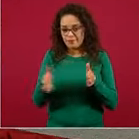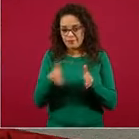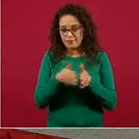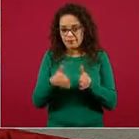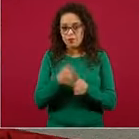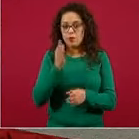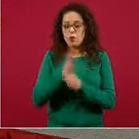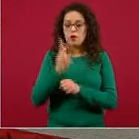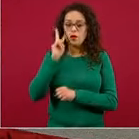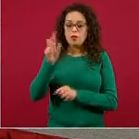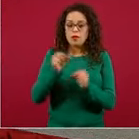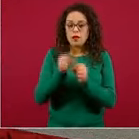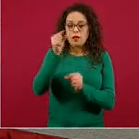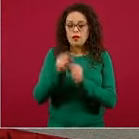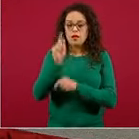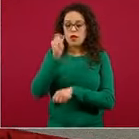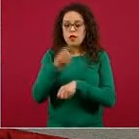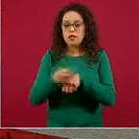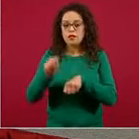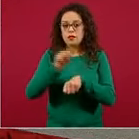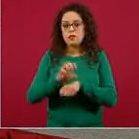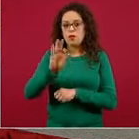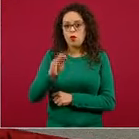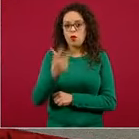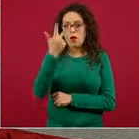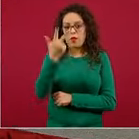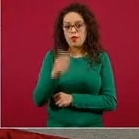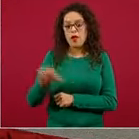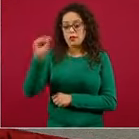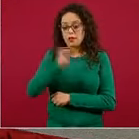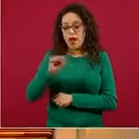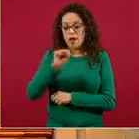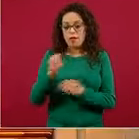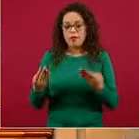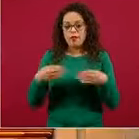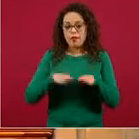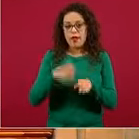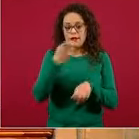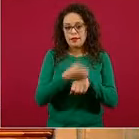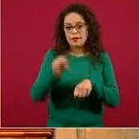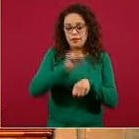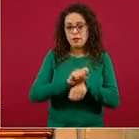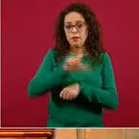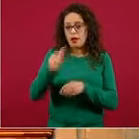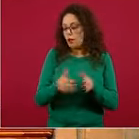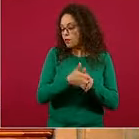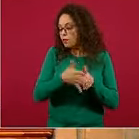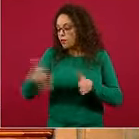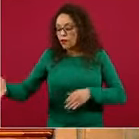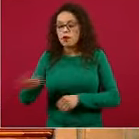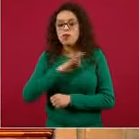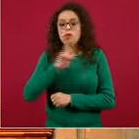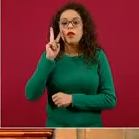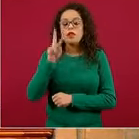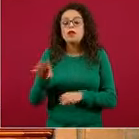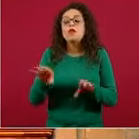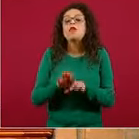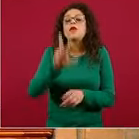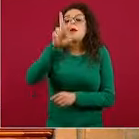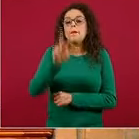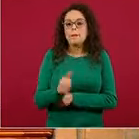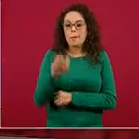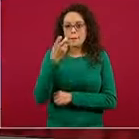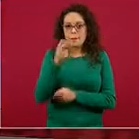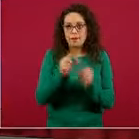semana 48, hoy sábado cierra la semana epidemiológica, y podremos seguir observando cómo se comporta esta gráfica.